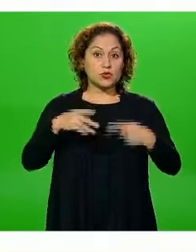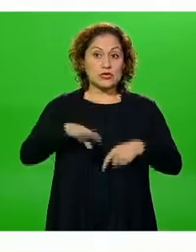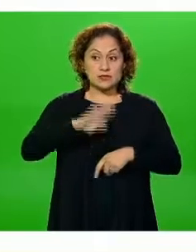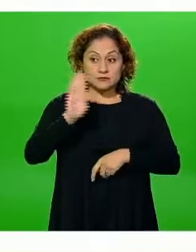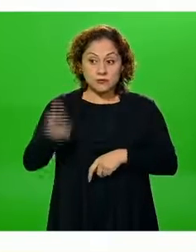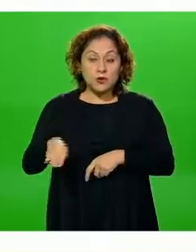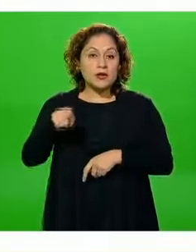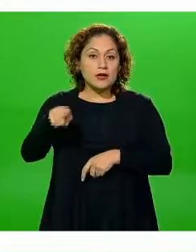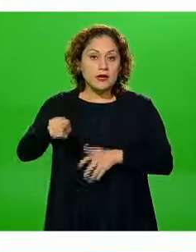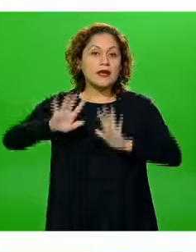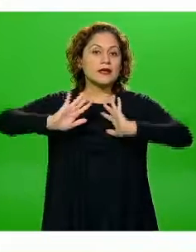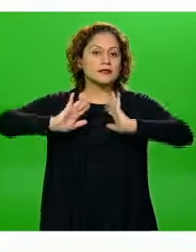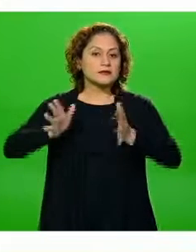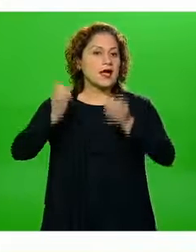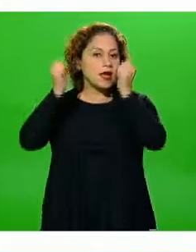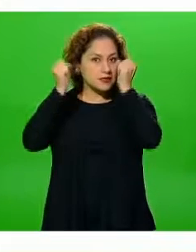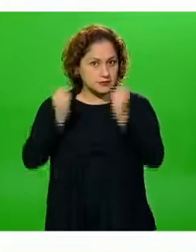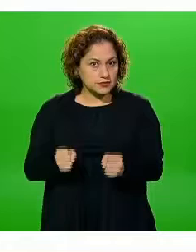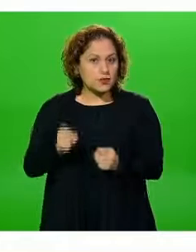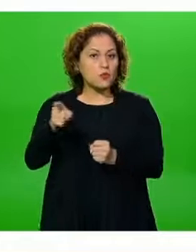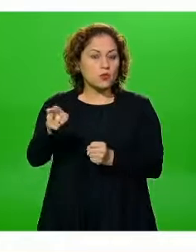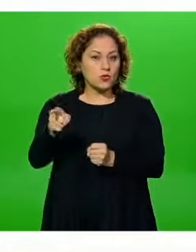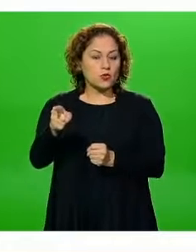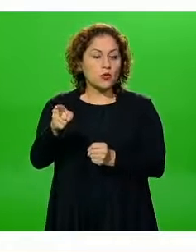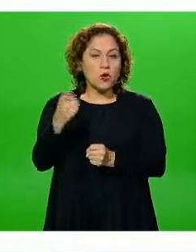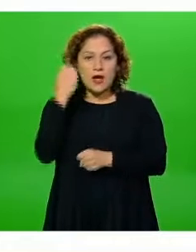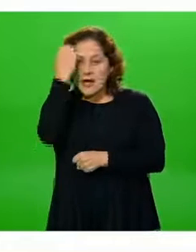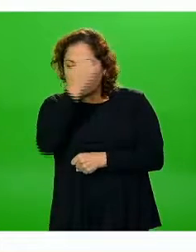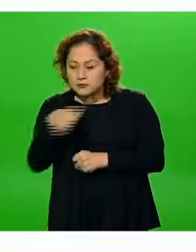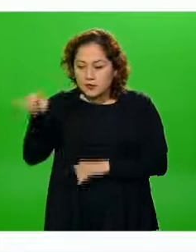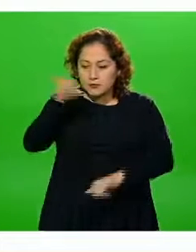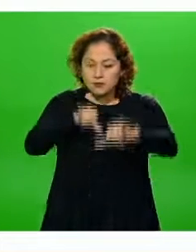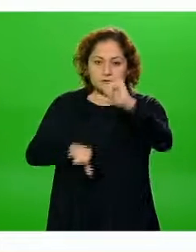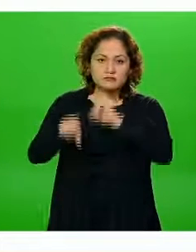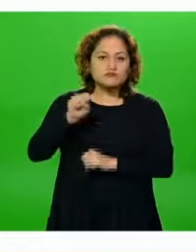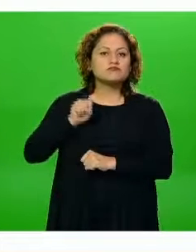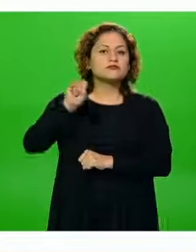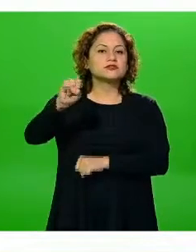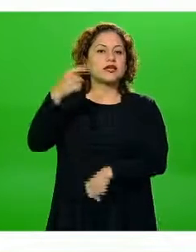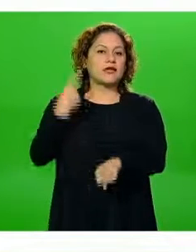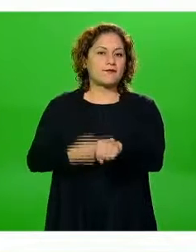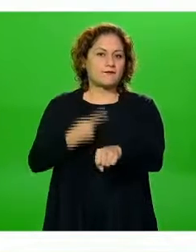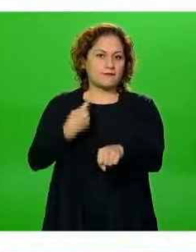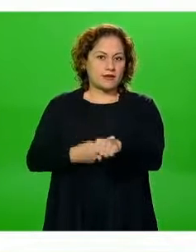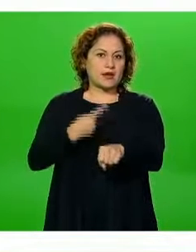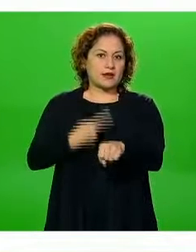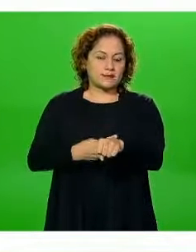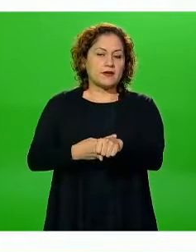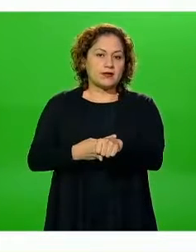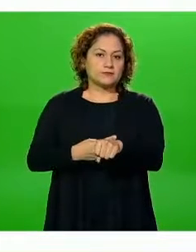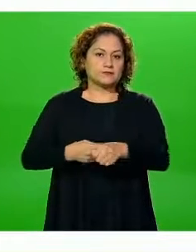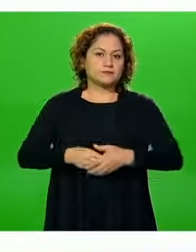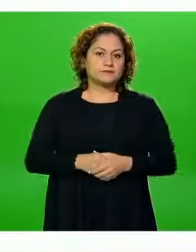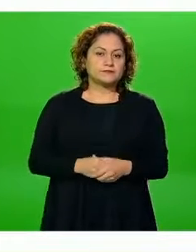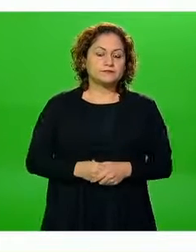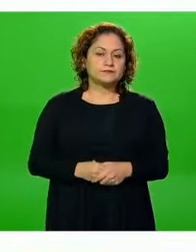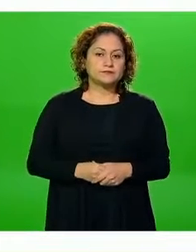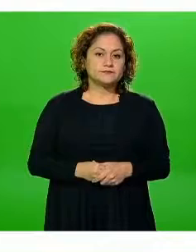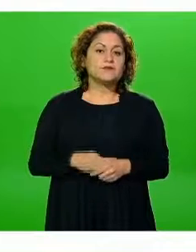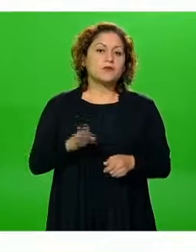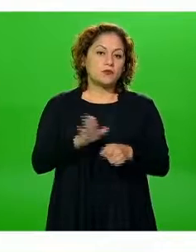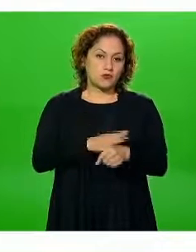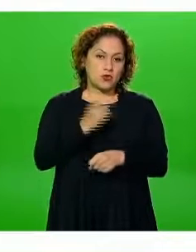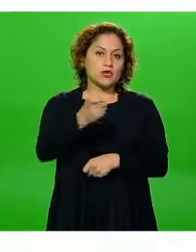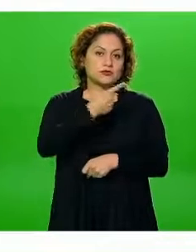de laboratorio como positiva o confirmatoria, por lo cual nosotros podemos mencionar que estas